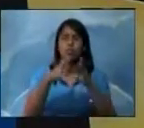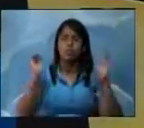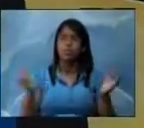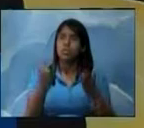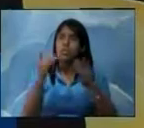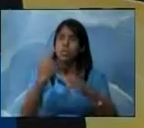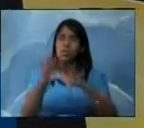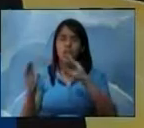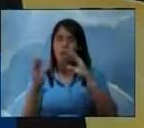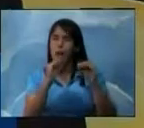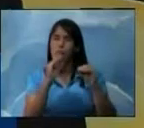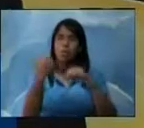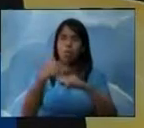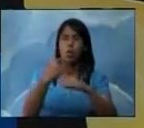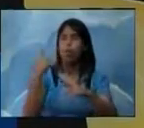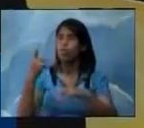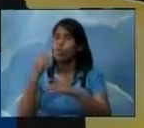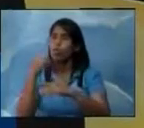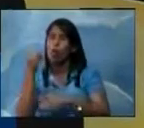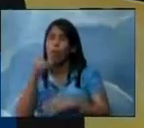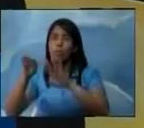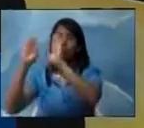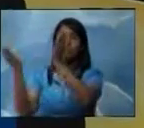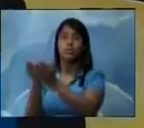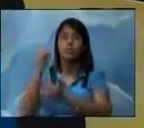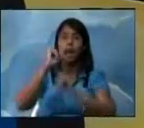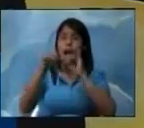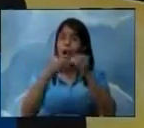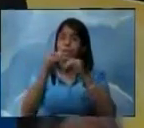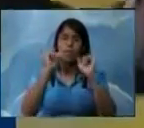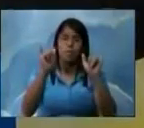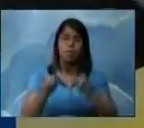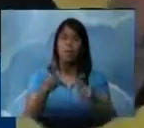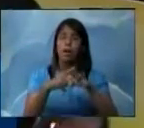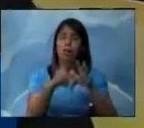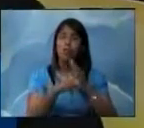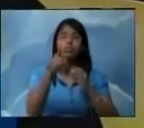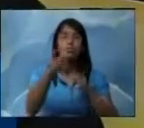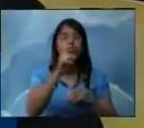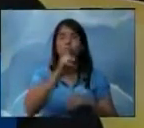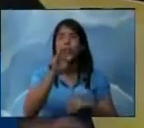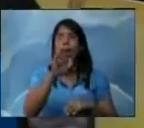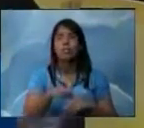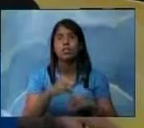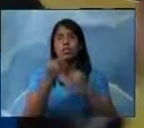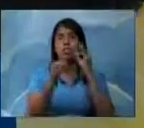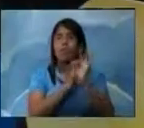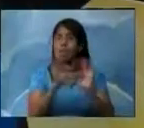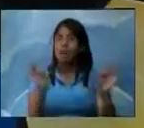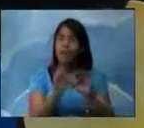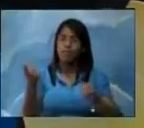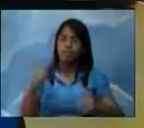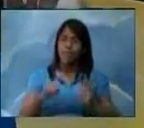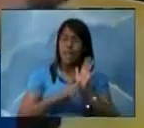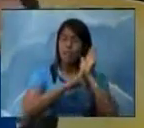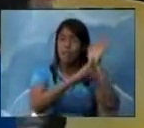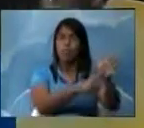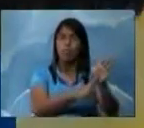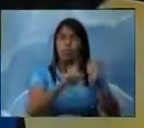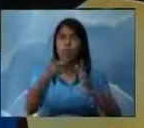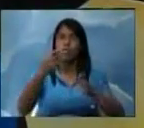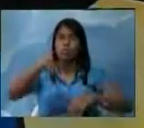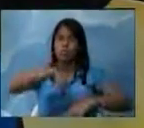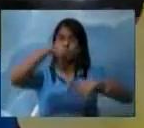demás jóvenes, y conversa igual que los más jóvenes, y usted hace las mismas cosas que los jóvenes, usted no está haciendo nada. Usted tiene que demostrar,